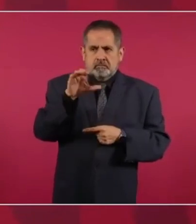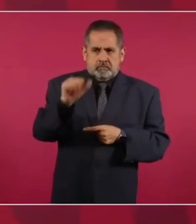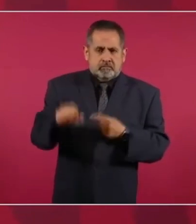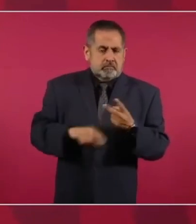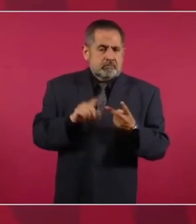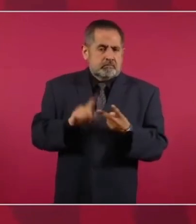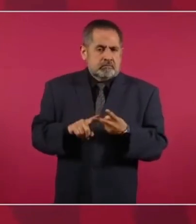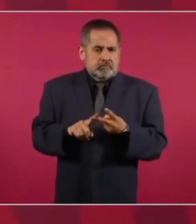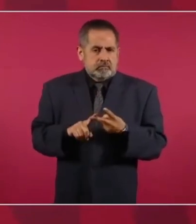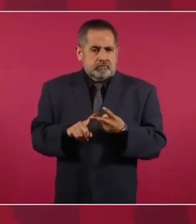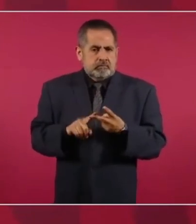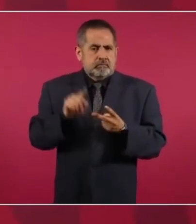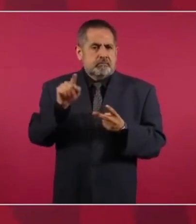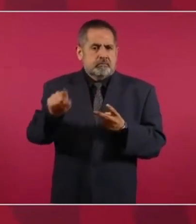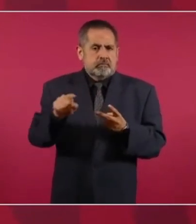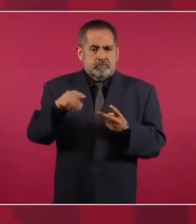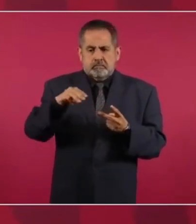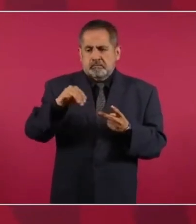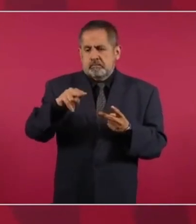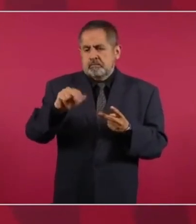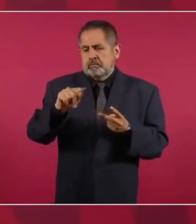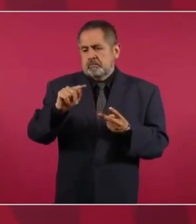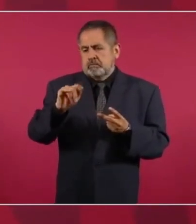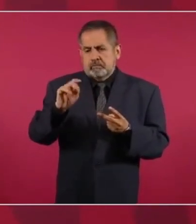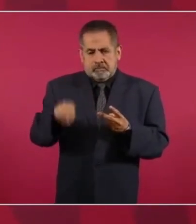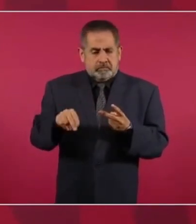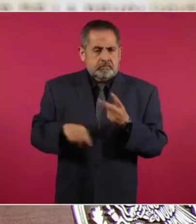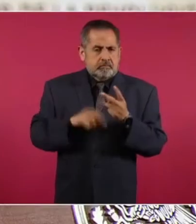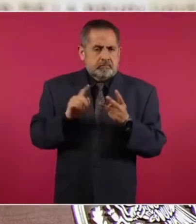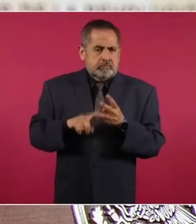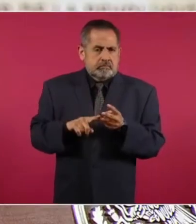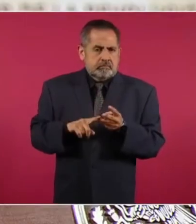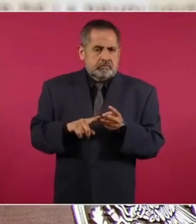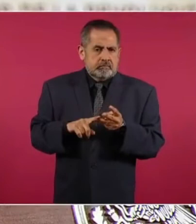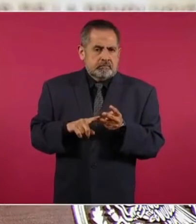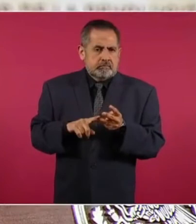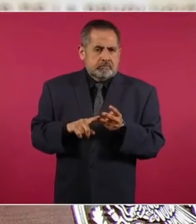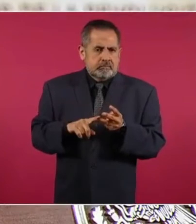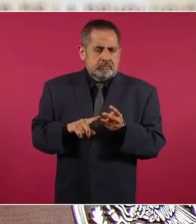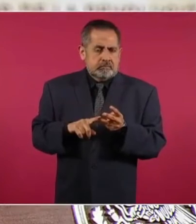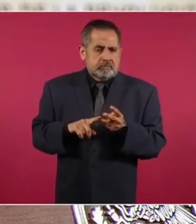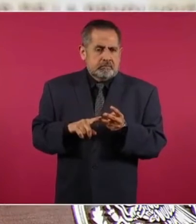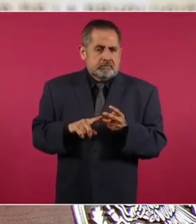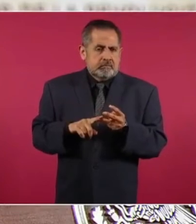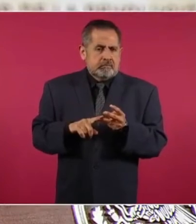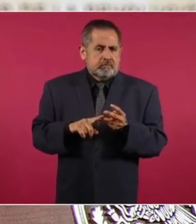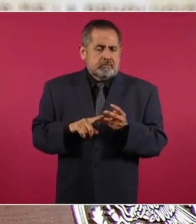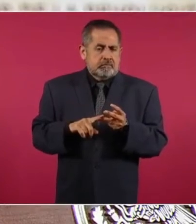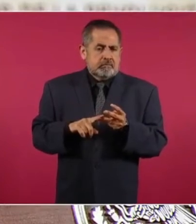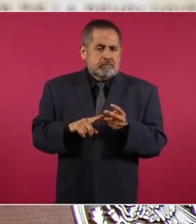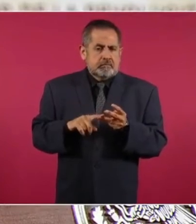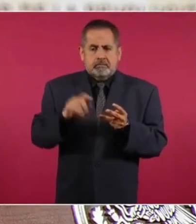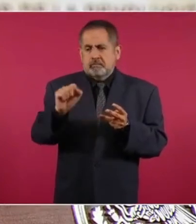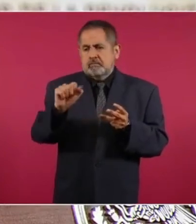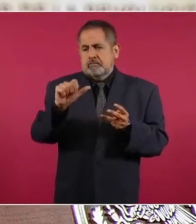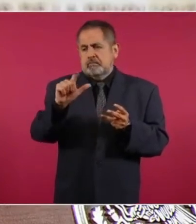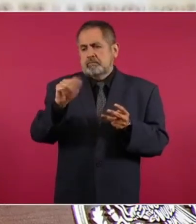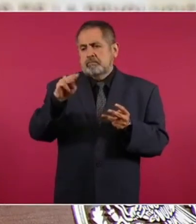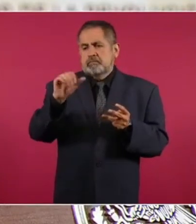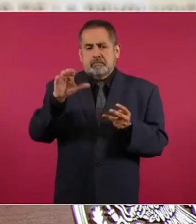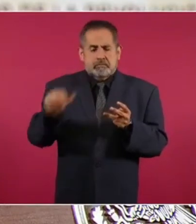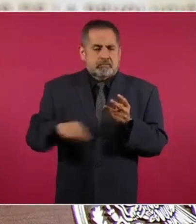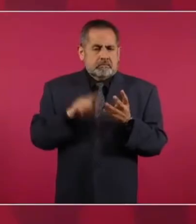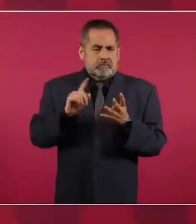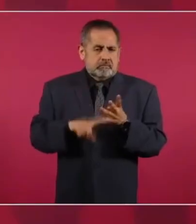Bocas, voy a la refinería de Minatitlán, voy a la refinería de Salamanca, voy